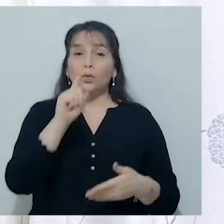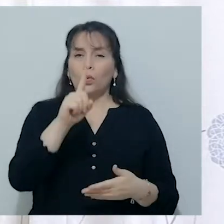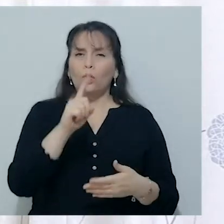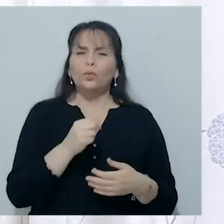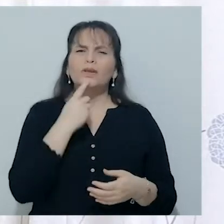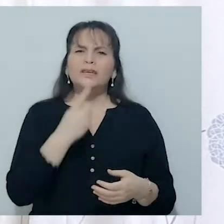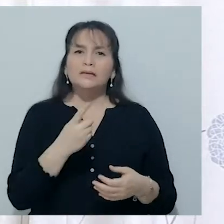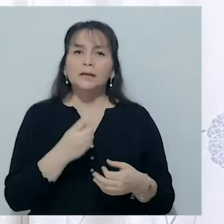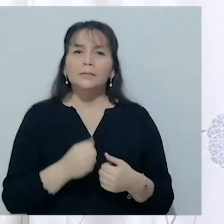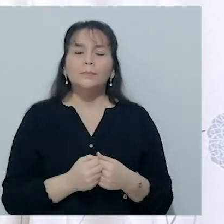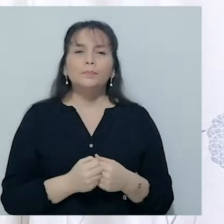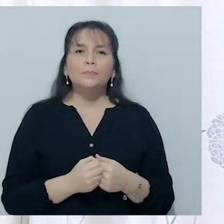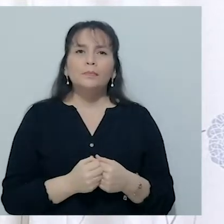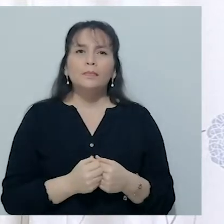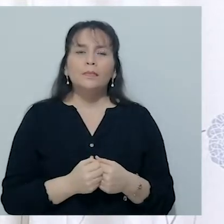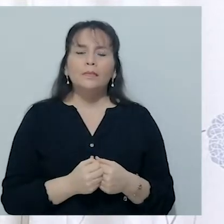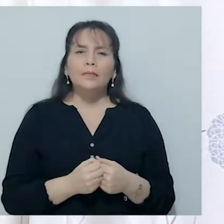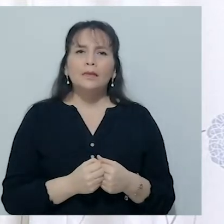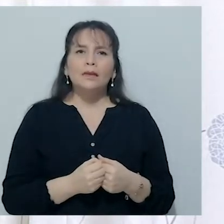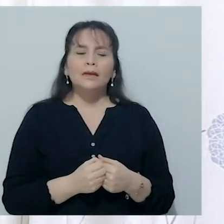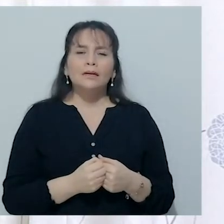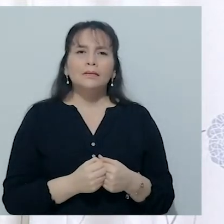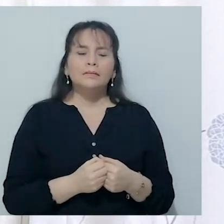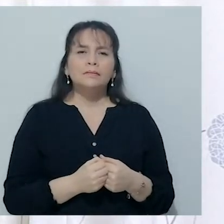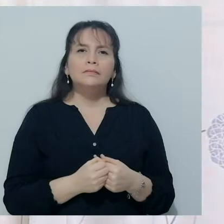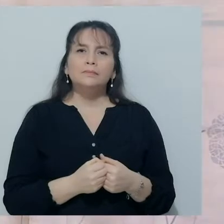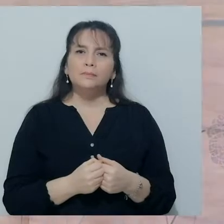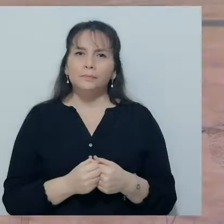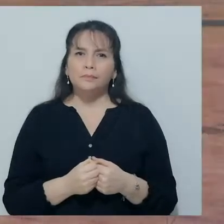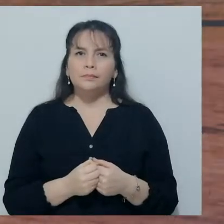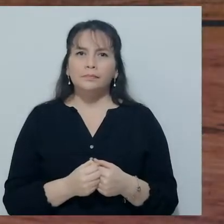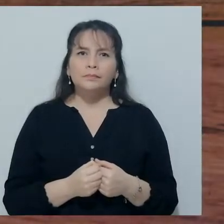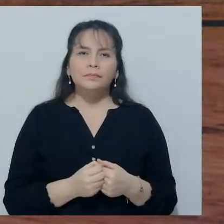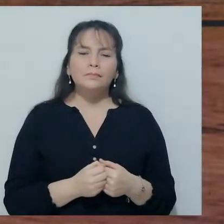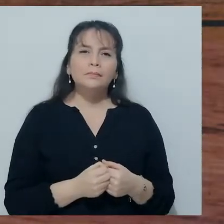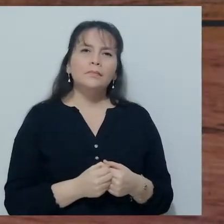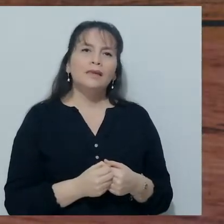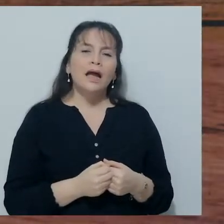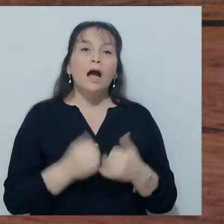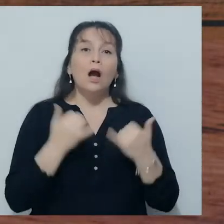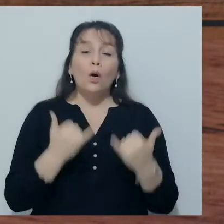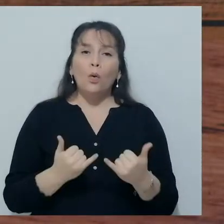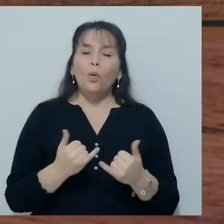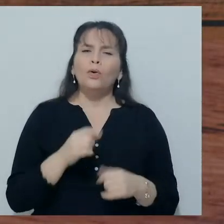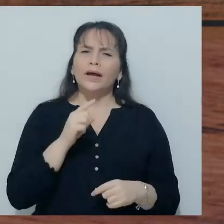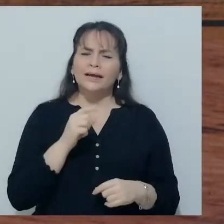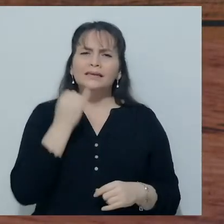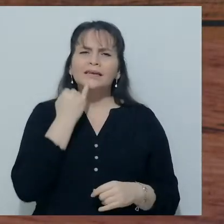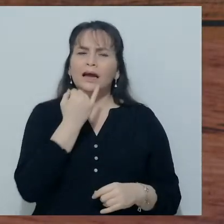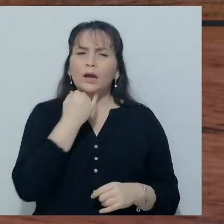versículo 1, dice entonces lo siguiente, Deuteronomio 4:1. Ahora pues, oh